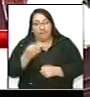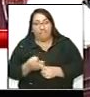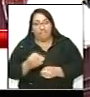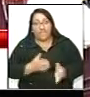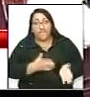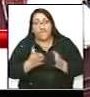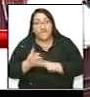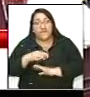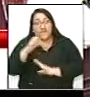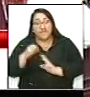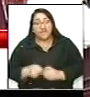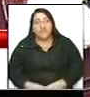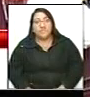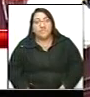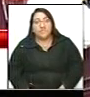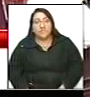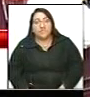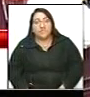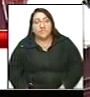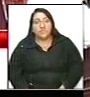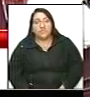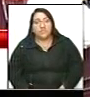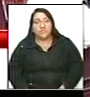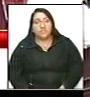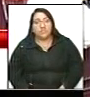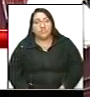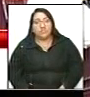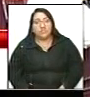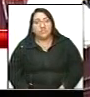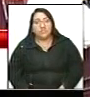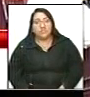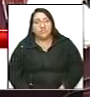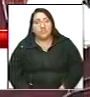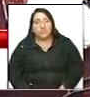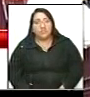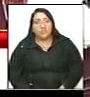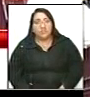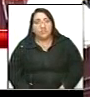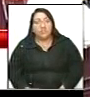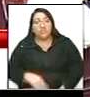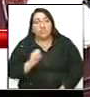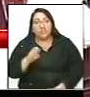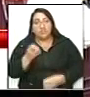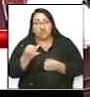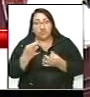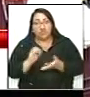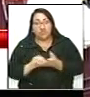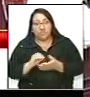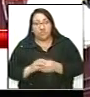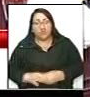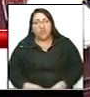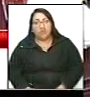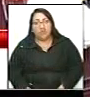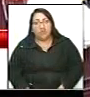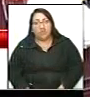al proyecto, el segundo tema que quería dejar constancia, lo he dicho en otras oportunidades, es que